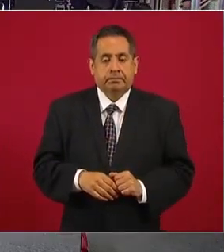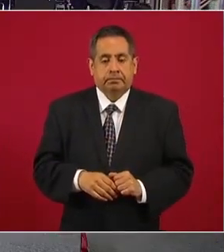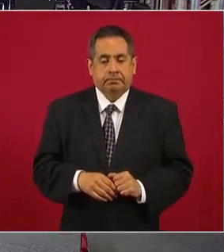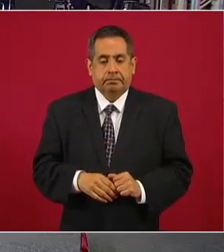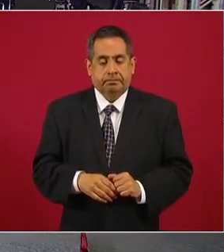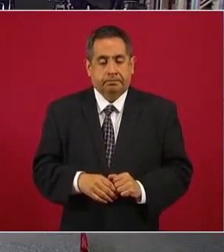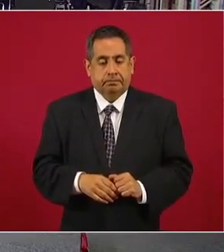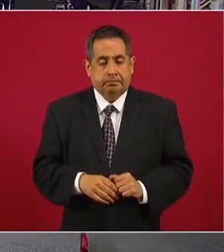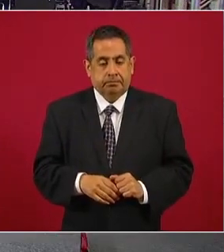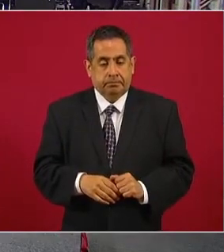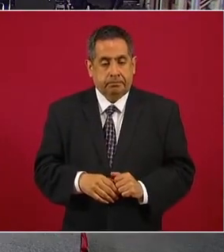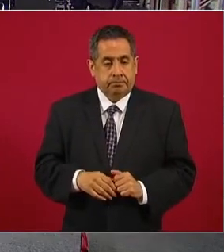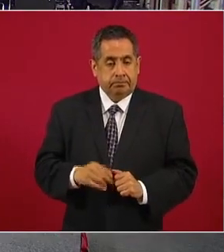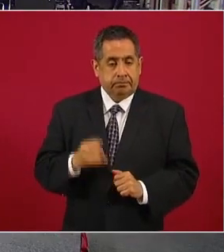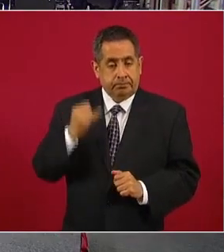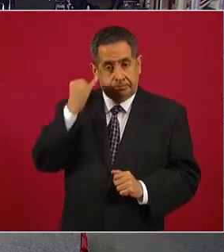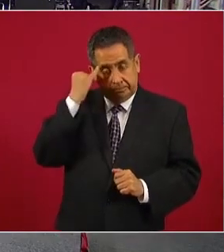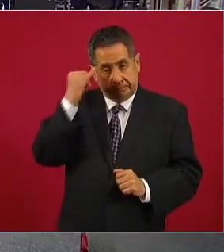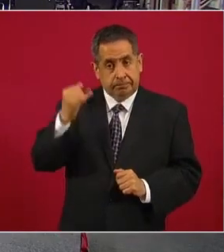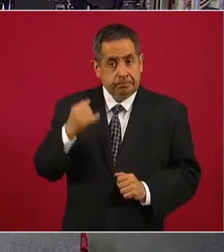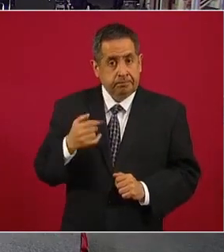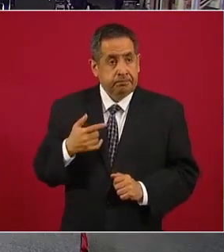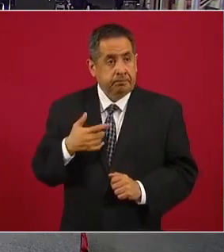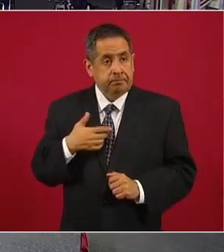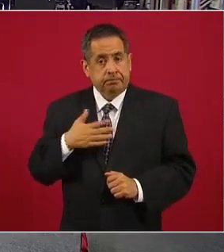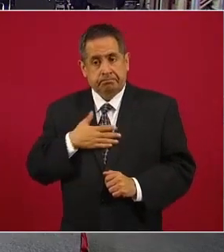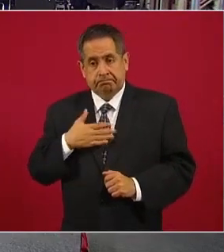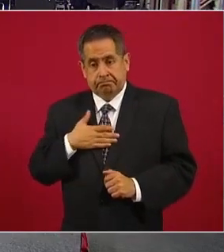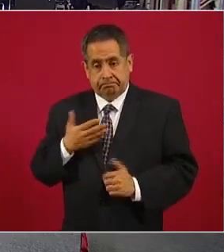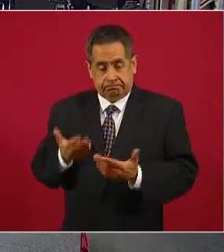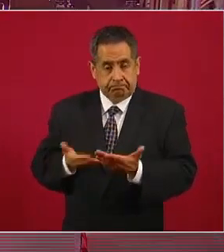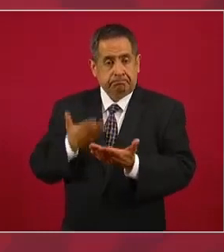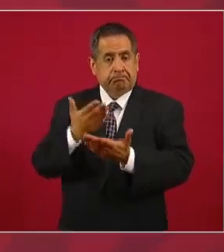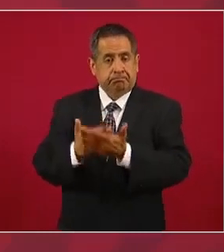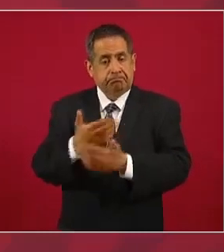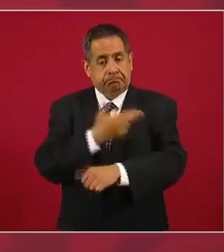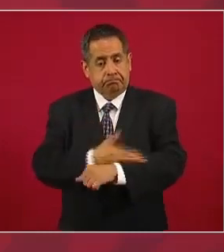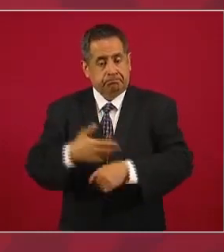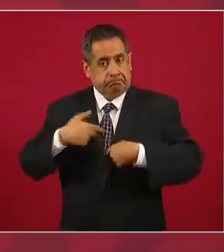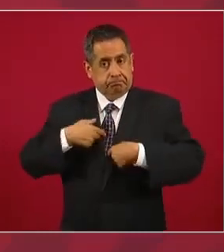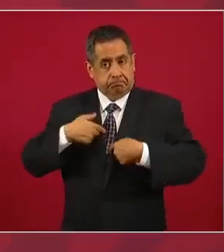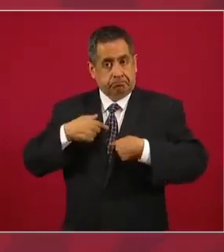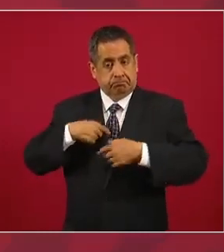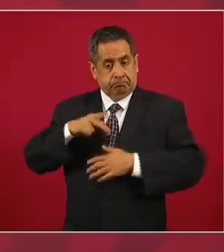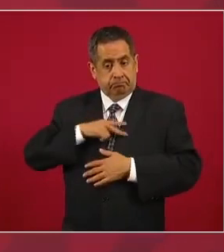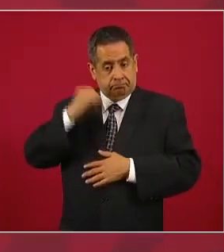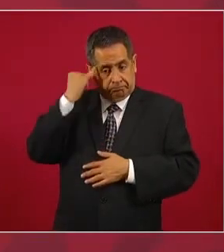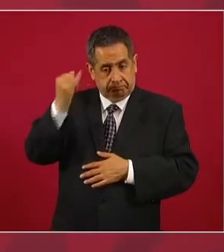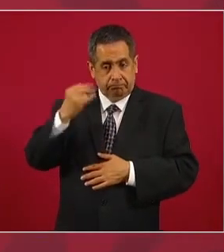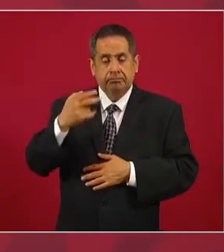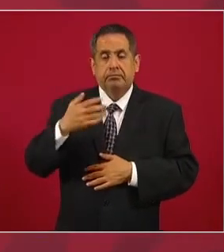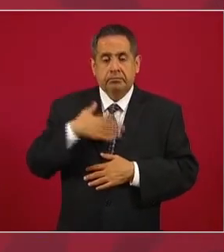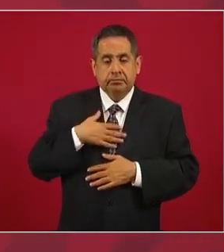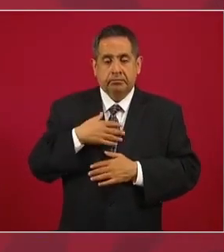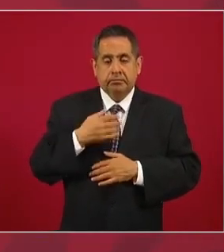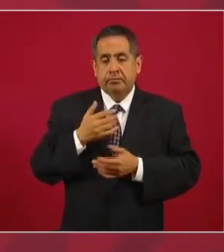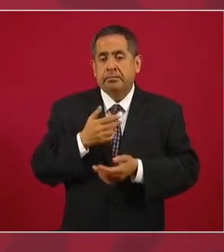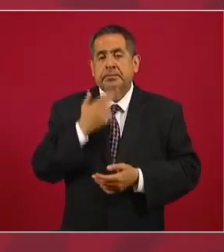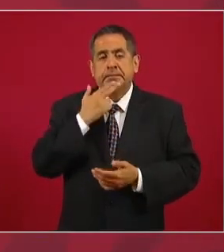el iniciar el proceso, como lo sostengo, va a ayudar a que se